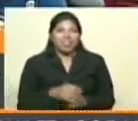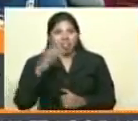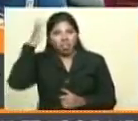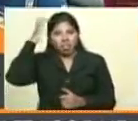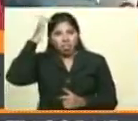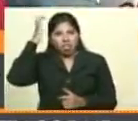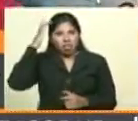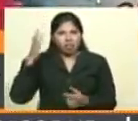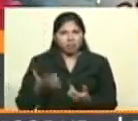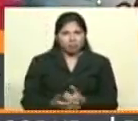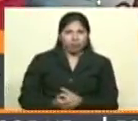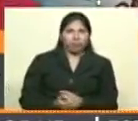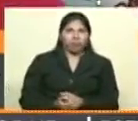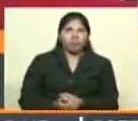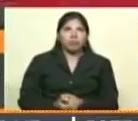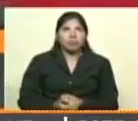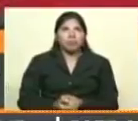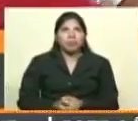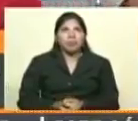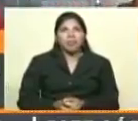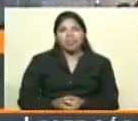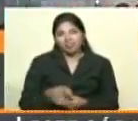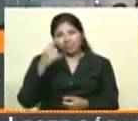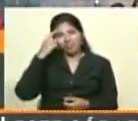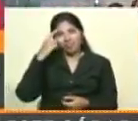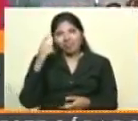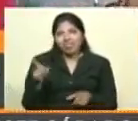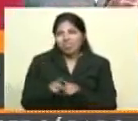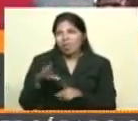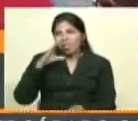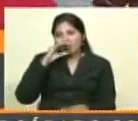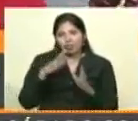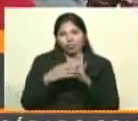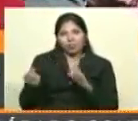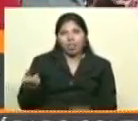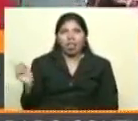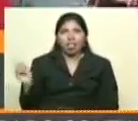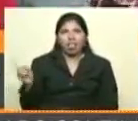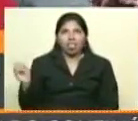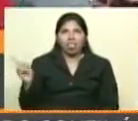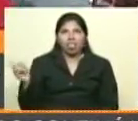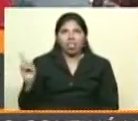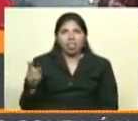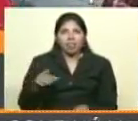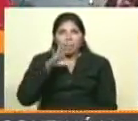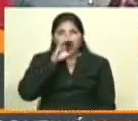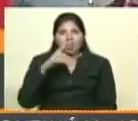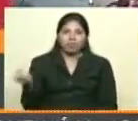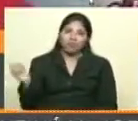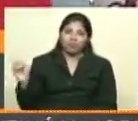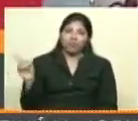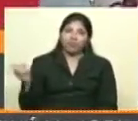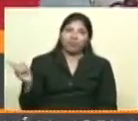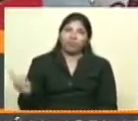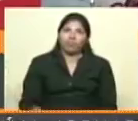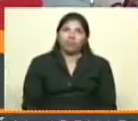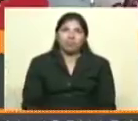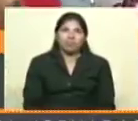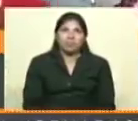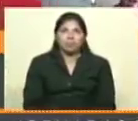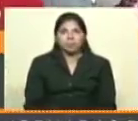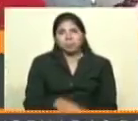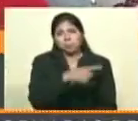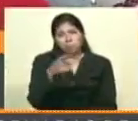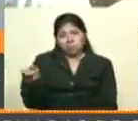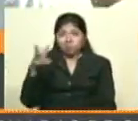Así será, mister. Y movió la colita, como dice este Rodríguez. Arrojamos a Luz, como yo se lo dije. Muchachos que me